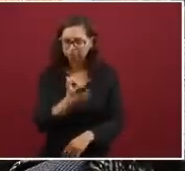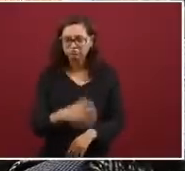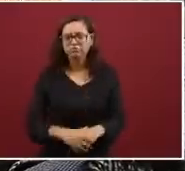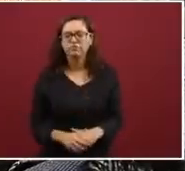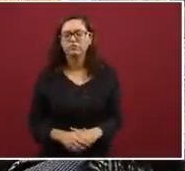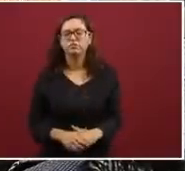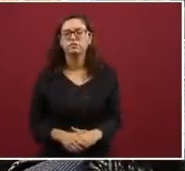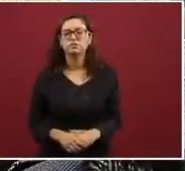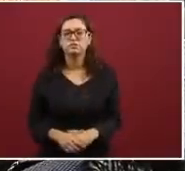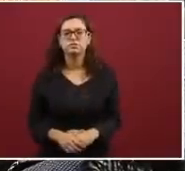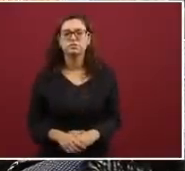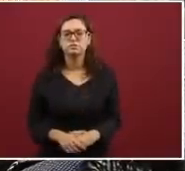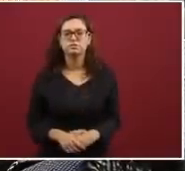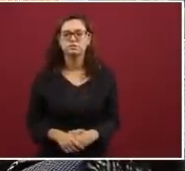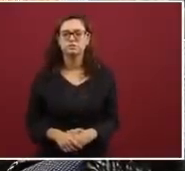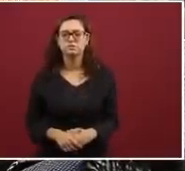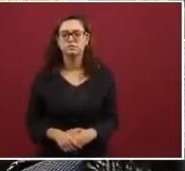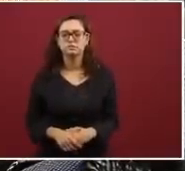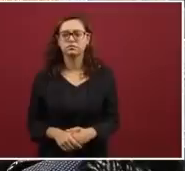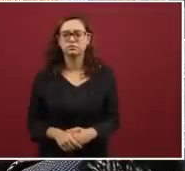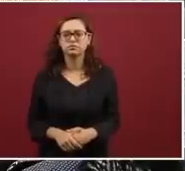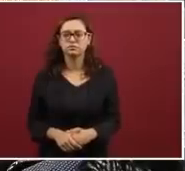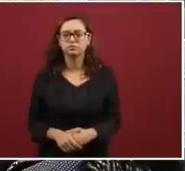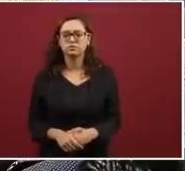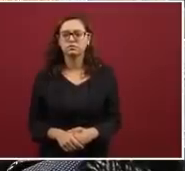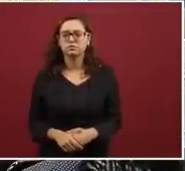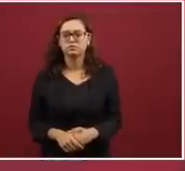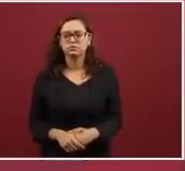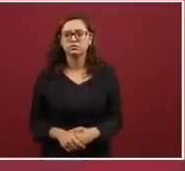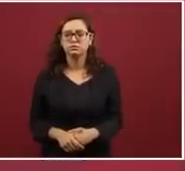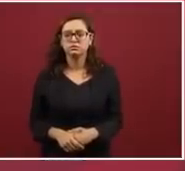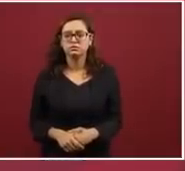Lo de las columnas va a generar